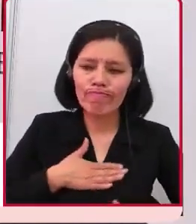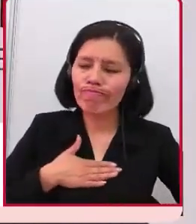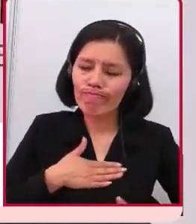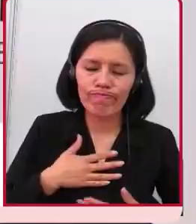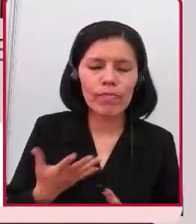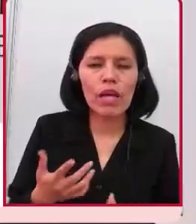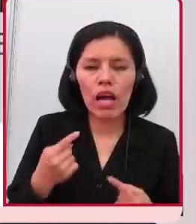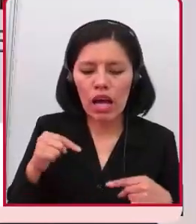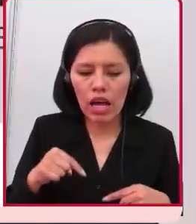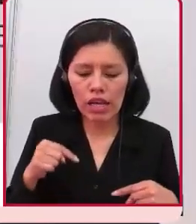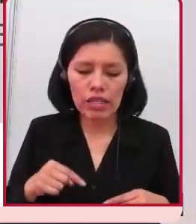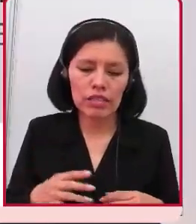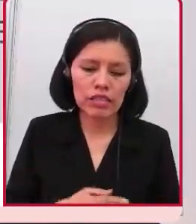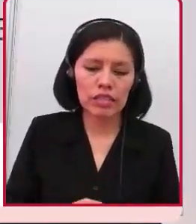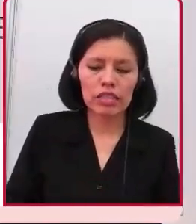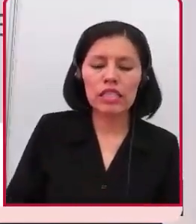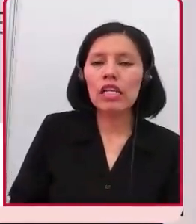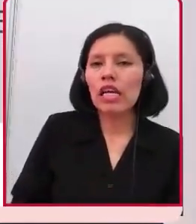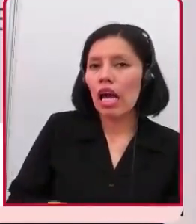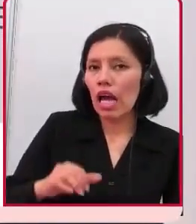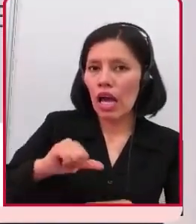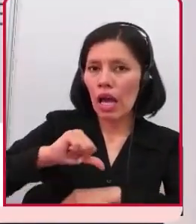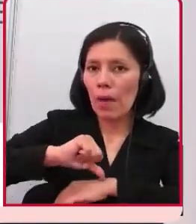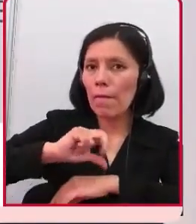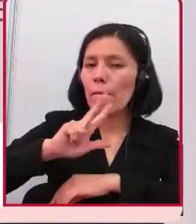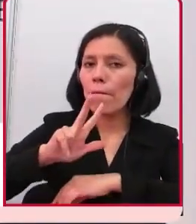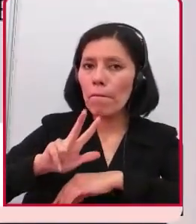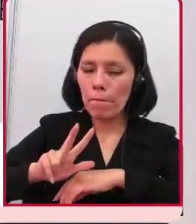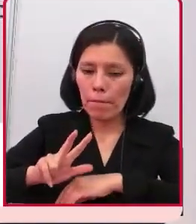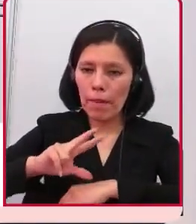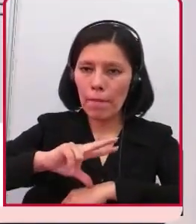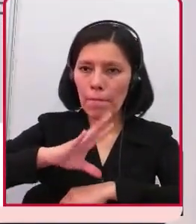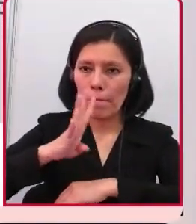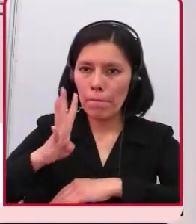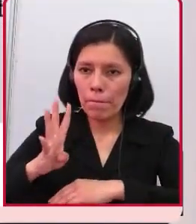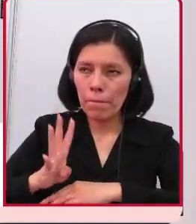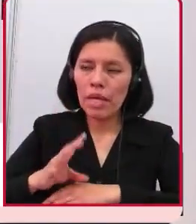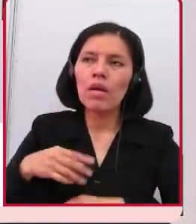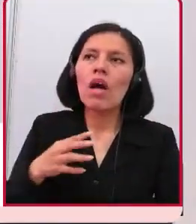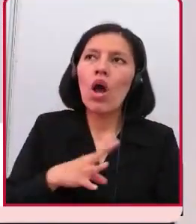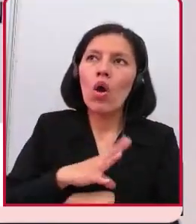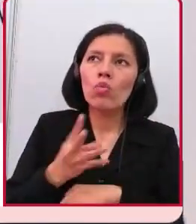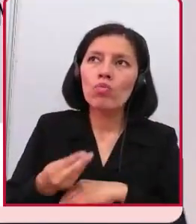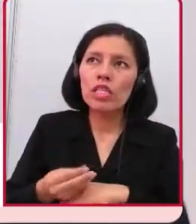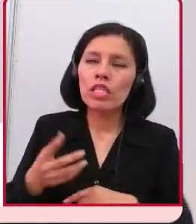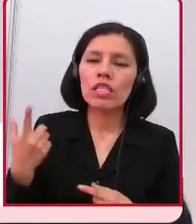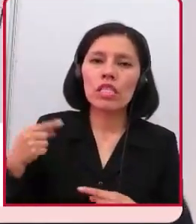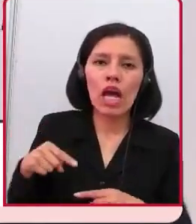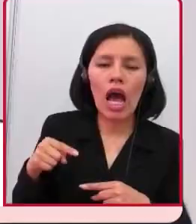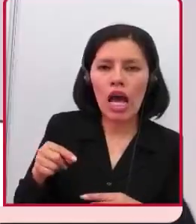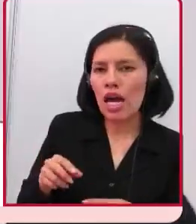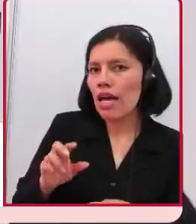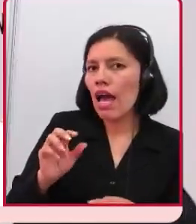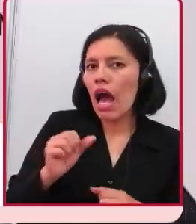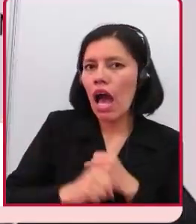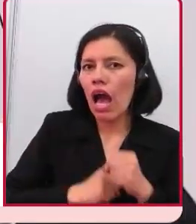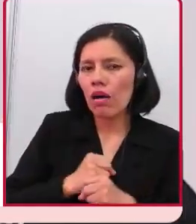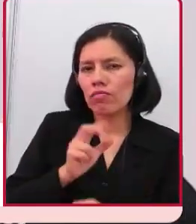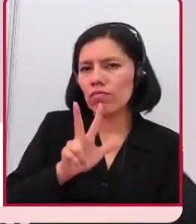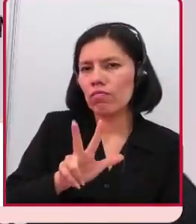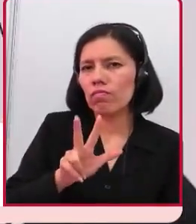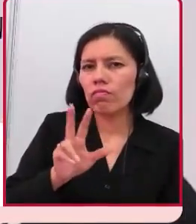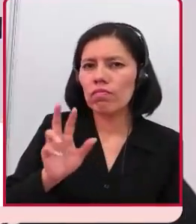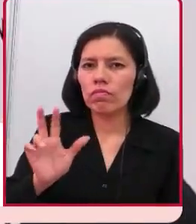este marco del Perumín 2337, y quiero presentarles un trabajo que nos ha